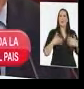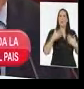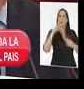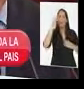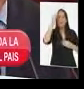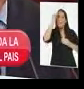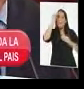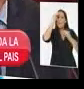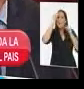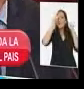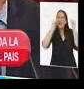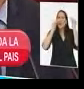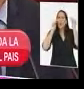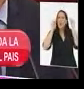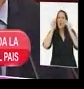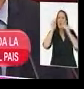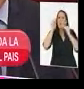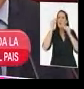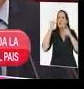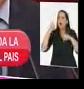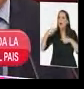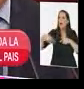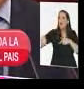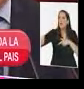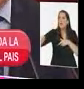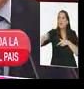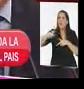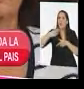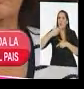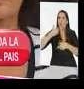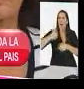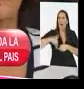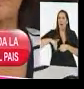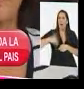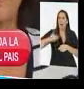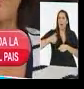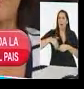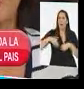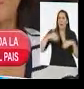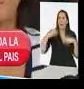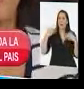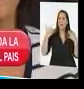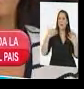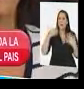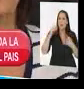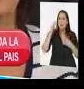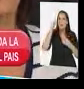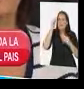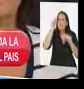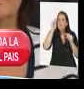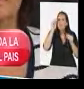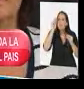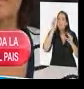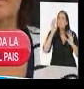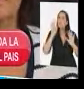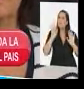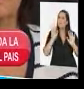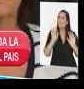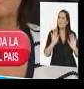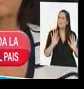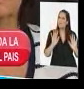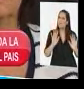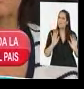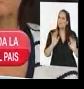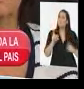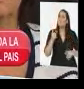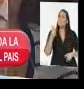verdad, muchachos, tienen que tener mucho más cuidado en las cosas que hacen. Hoy el presidente anuncia en su discurso el tema de una norma para resolver los conflictos